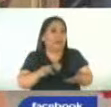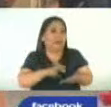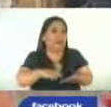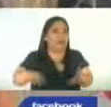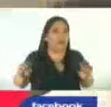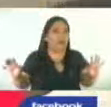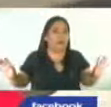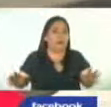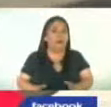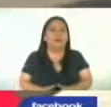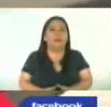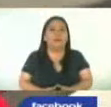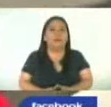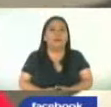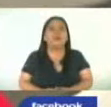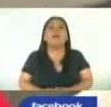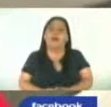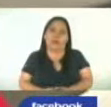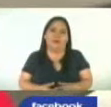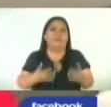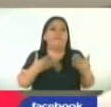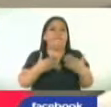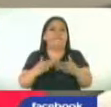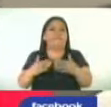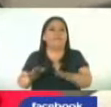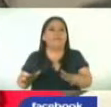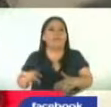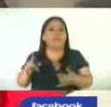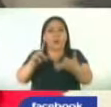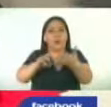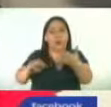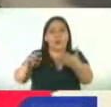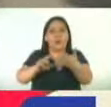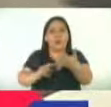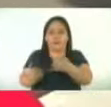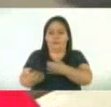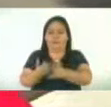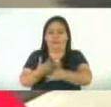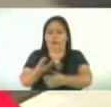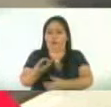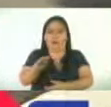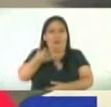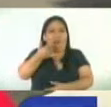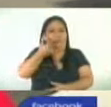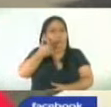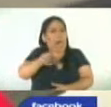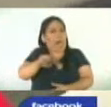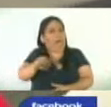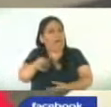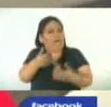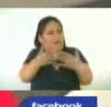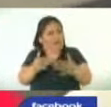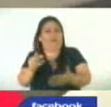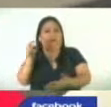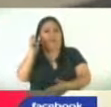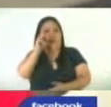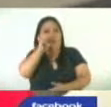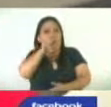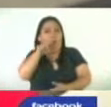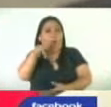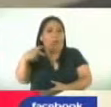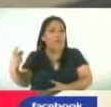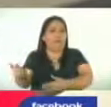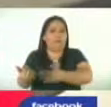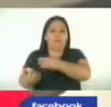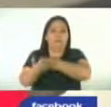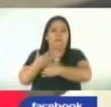uno. Hay muchos casos de que en WhatsApp escriben números desconocidos, entonces ahí es donde se estafan a las